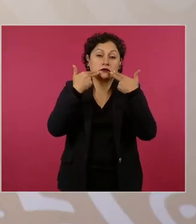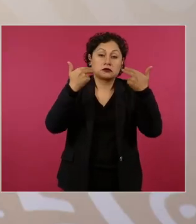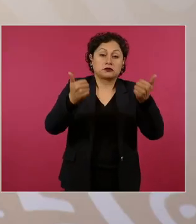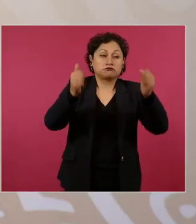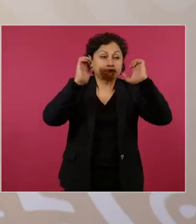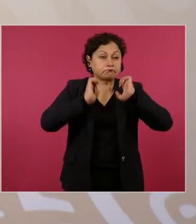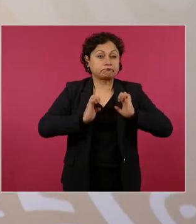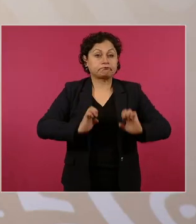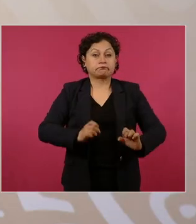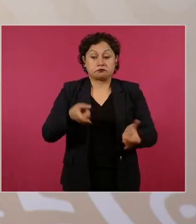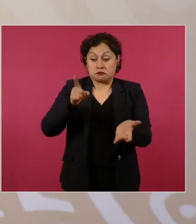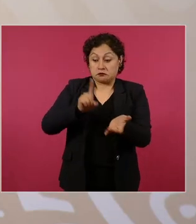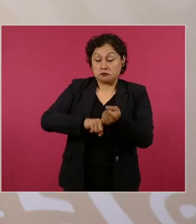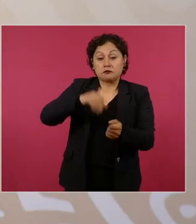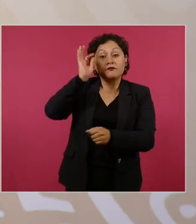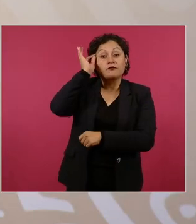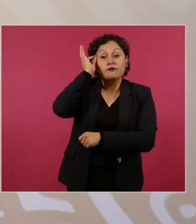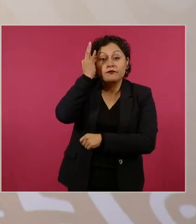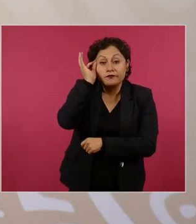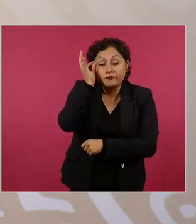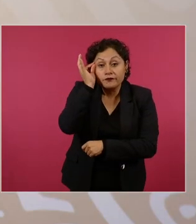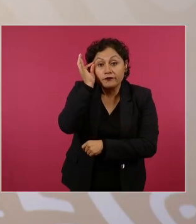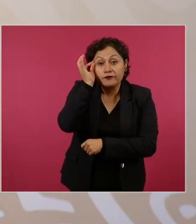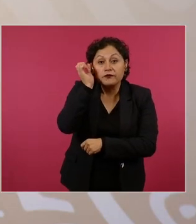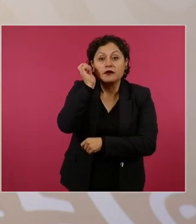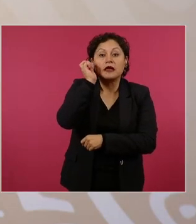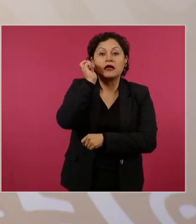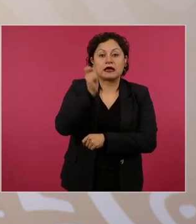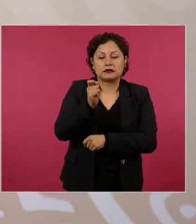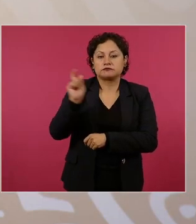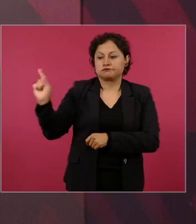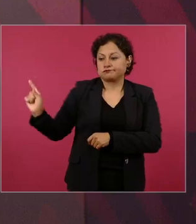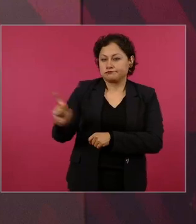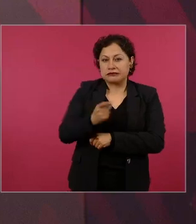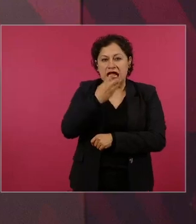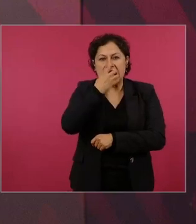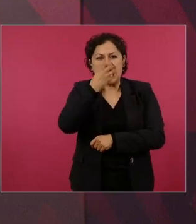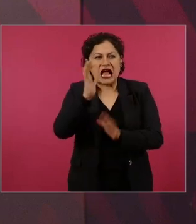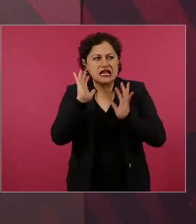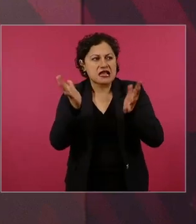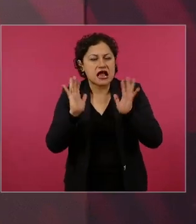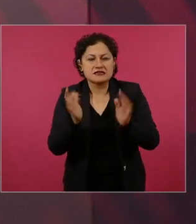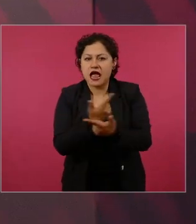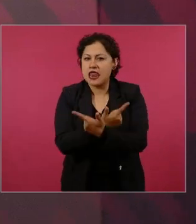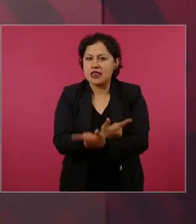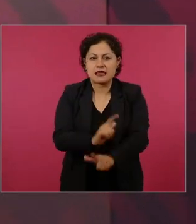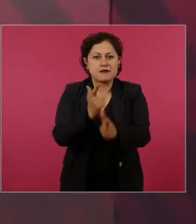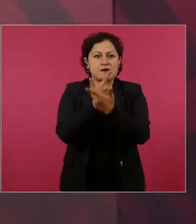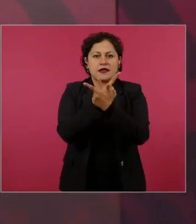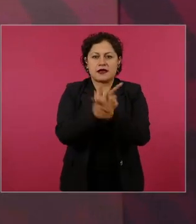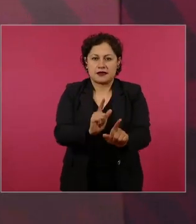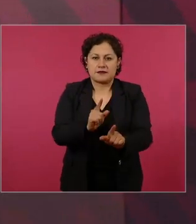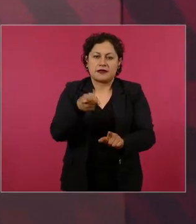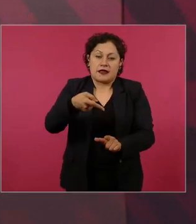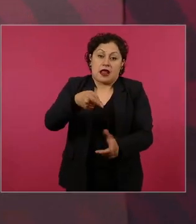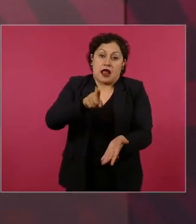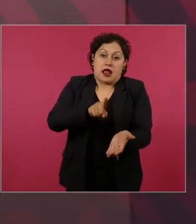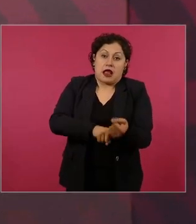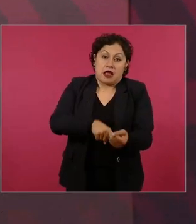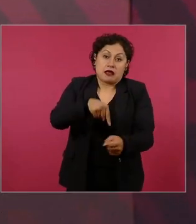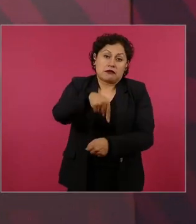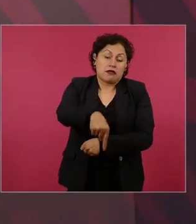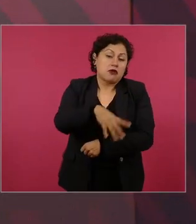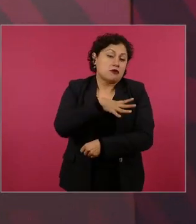los peones que ahí estaban, pues enterrados sus padres y